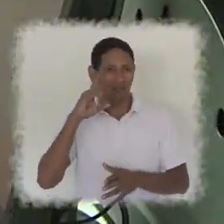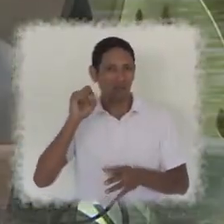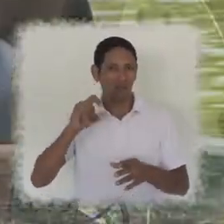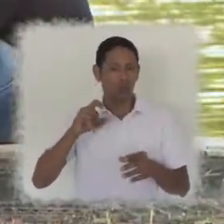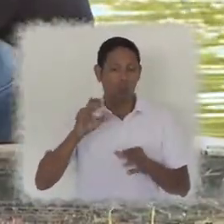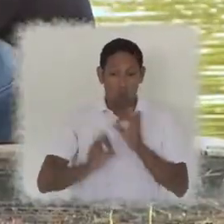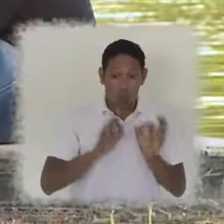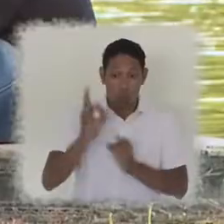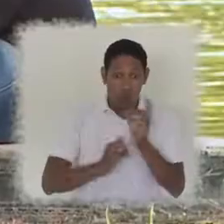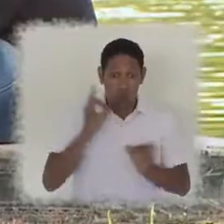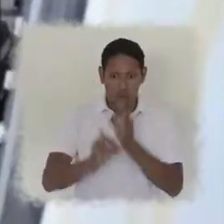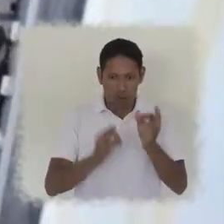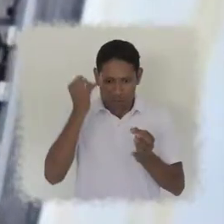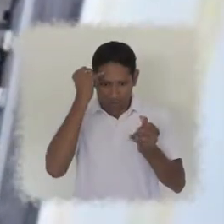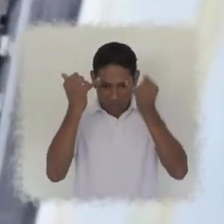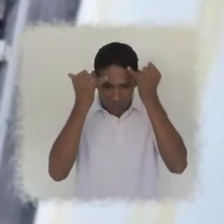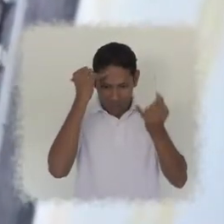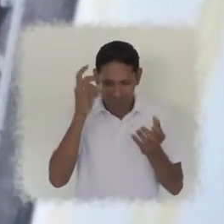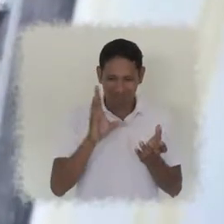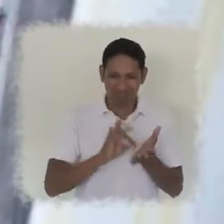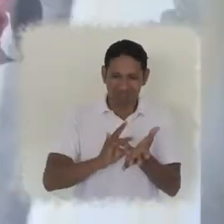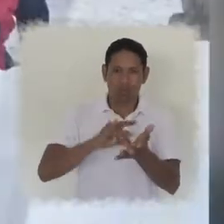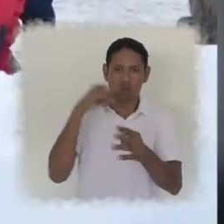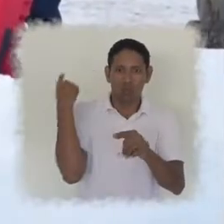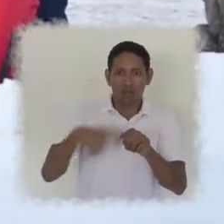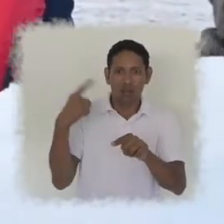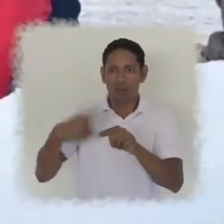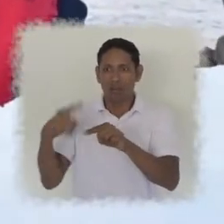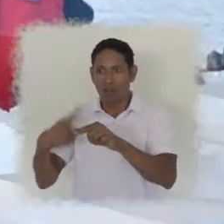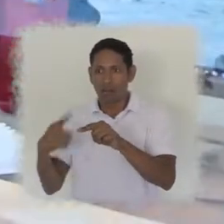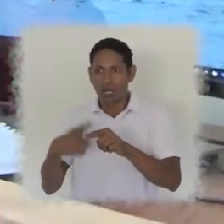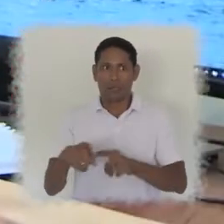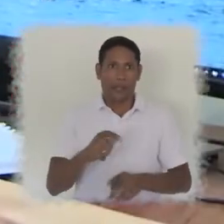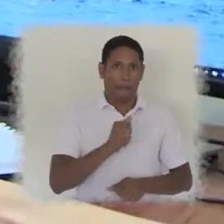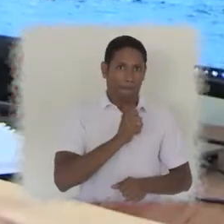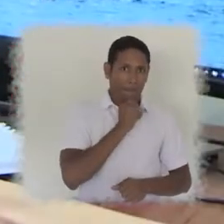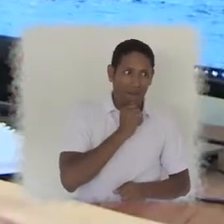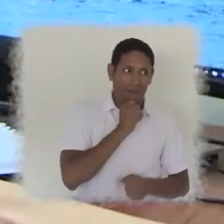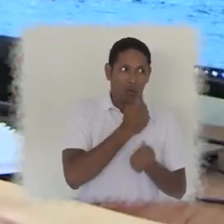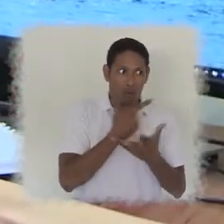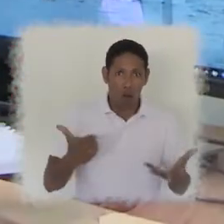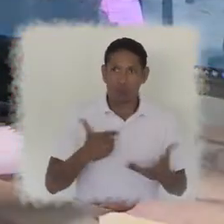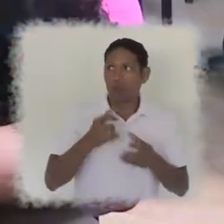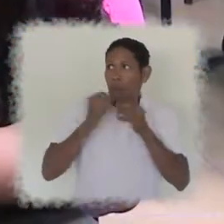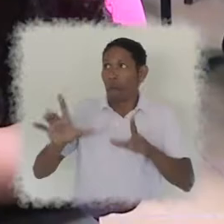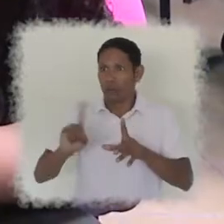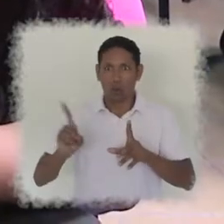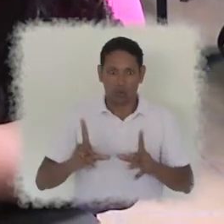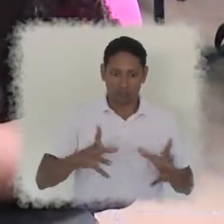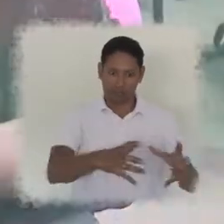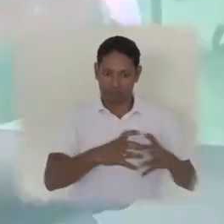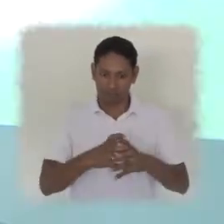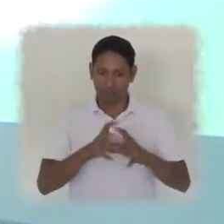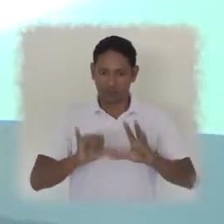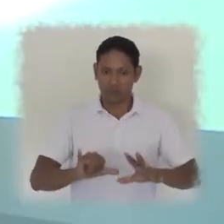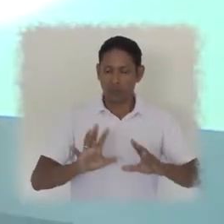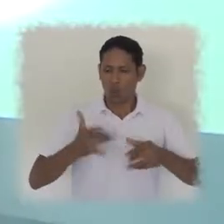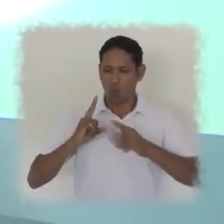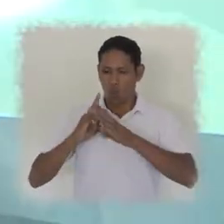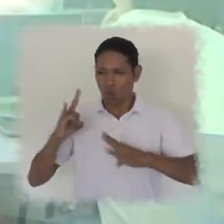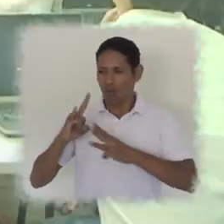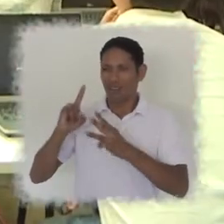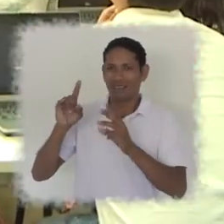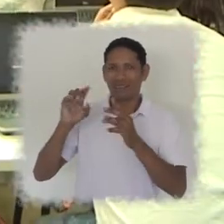de la universidad, protección de los derechos sobre patentes y modelos de utilidad, confidencialidad y secretos empresariales, uso de